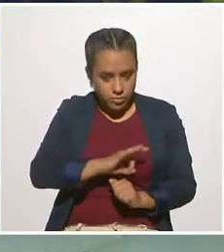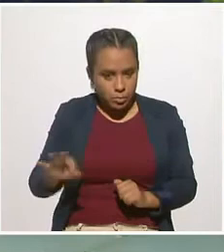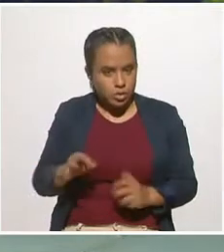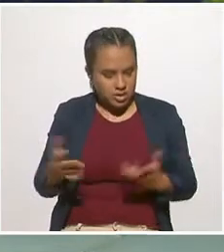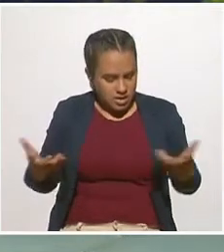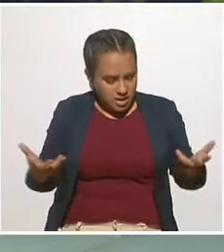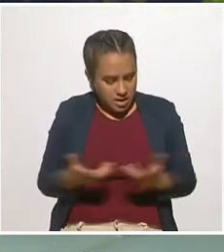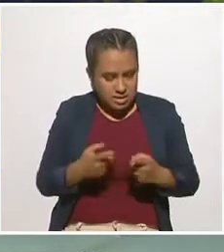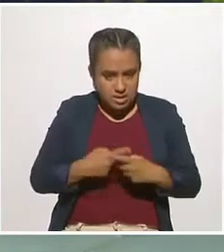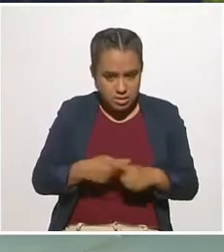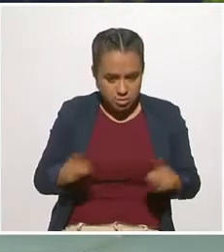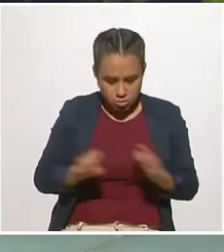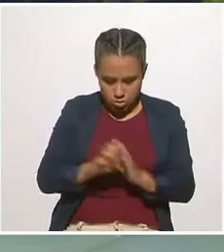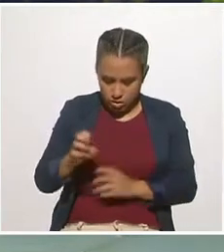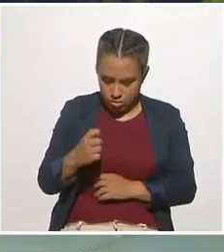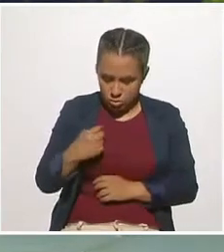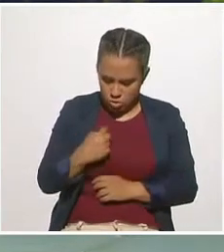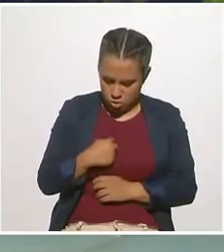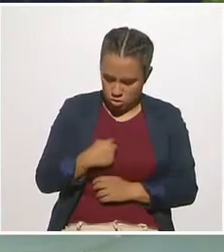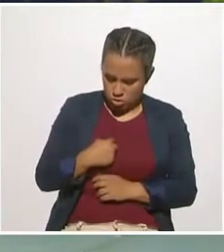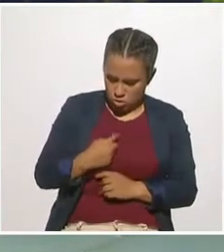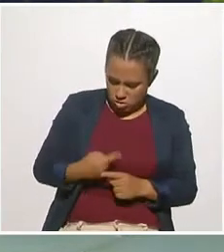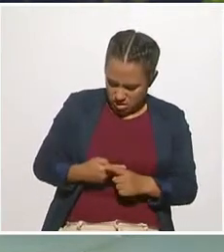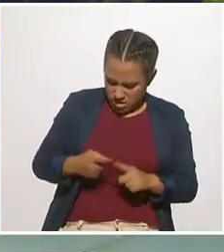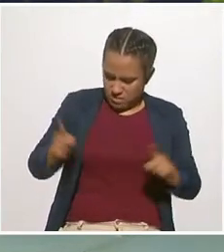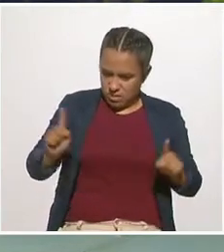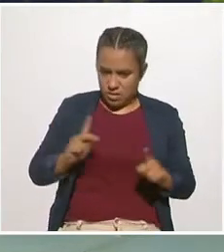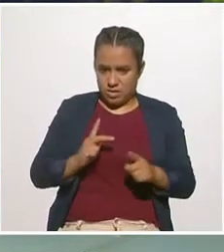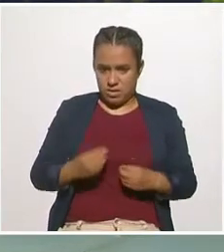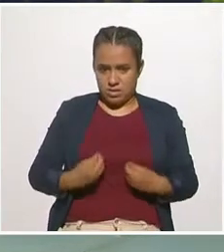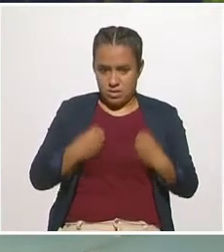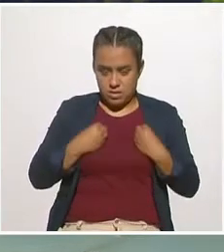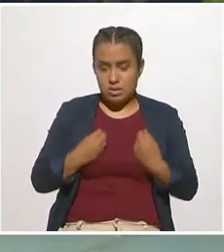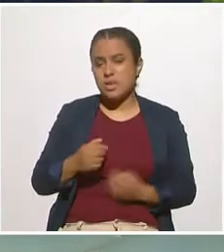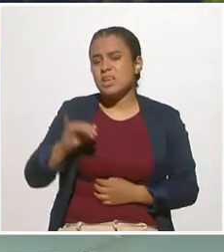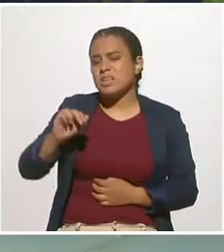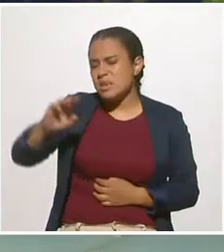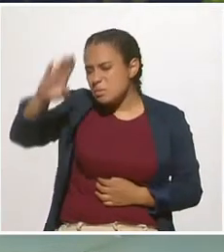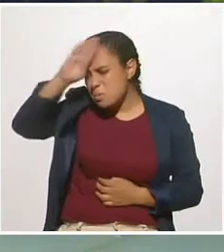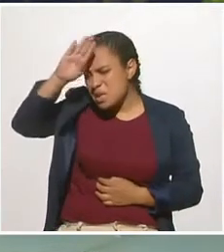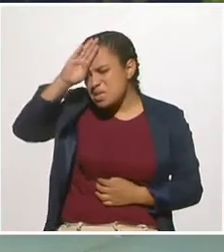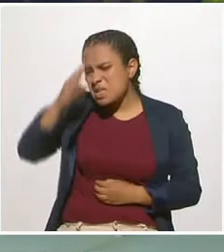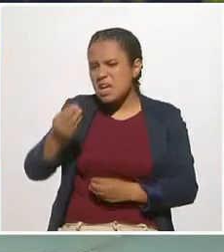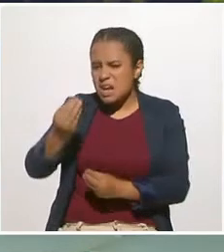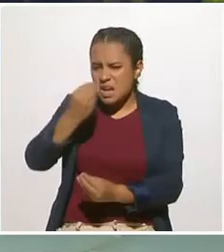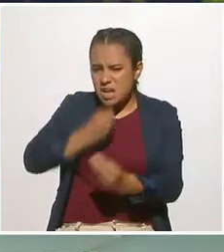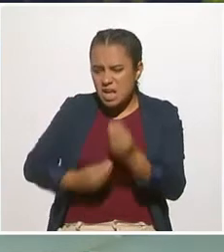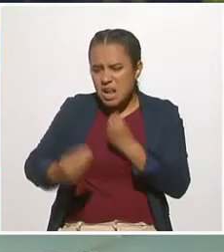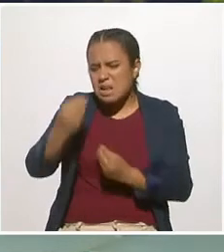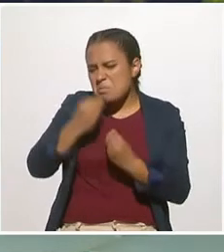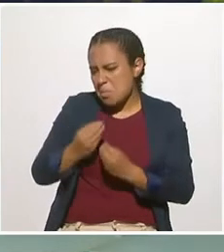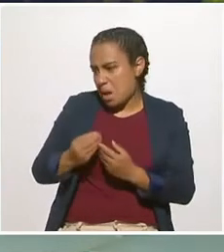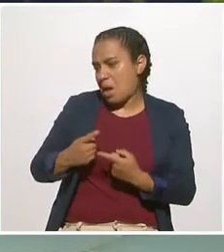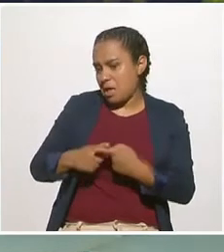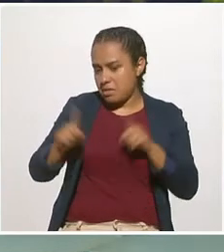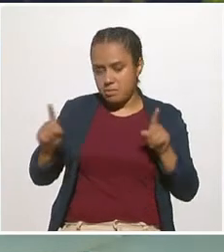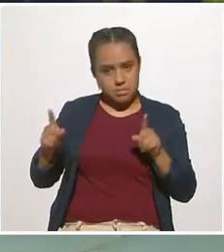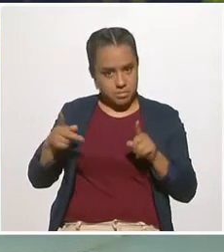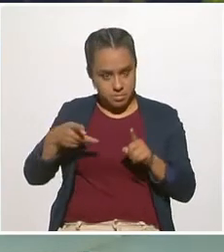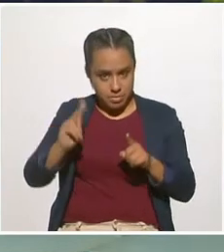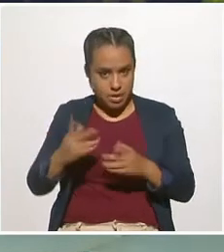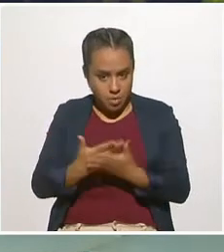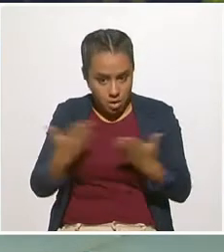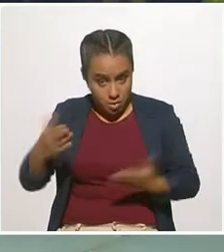de una diferente forma. Así es, y creemos que la alimentación también es diferente. Ahora es lo que nos vas a platicar, ¿verdad?